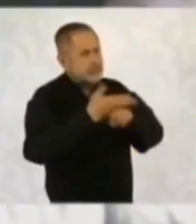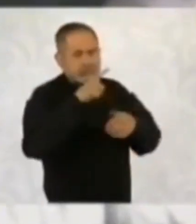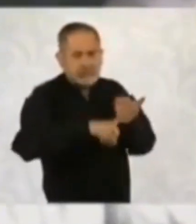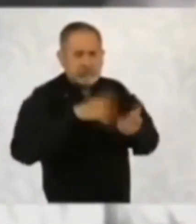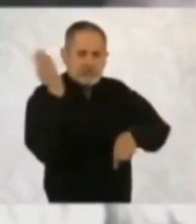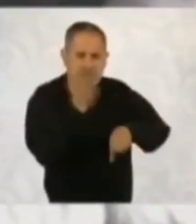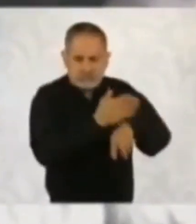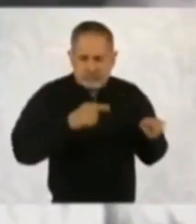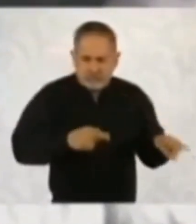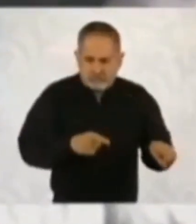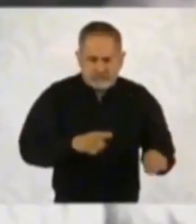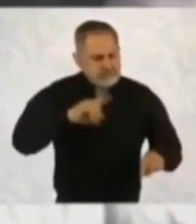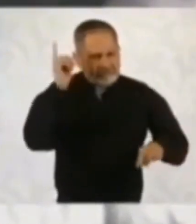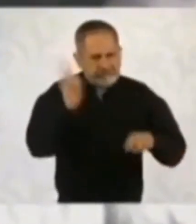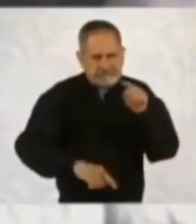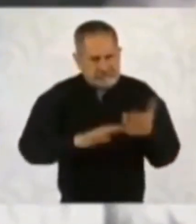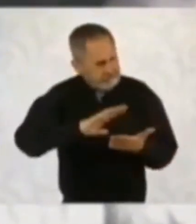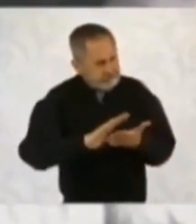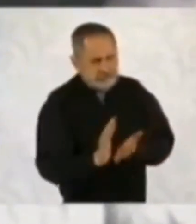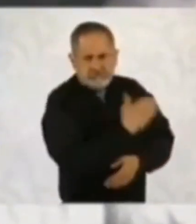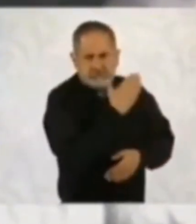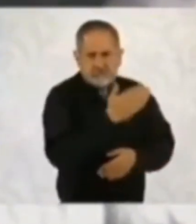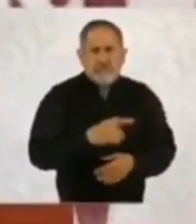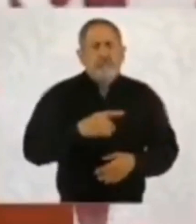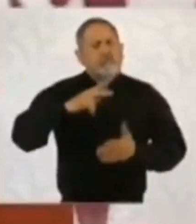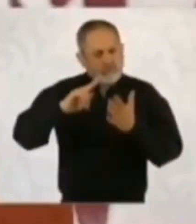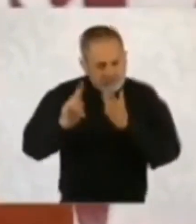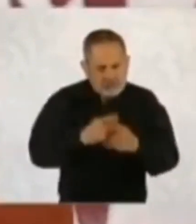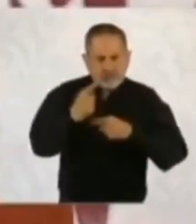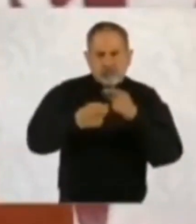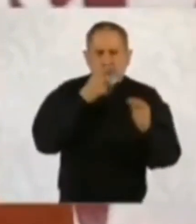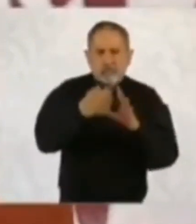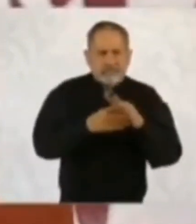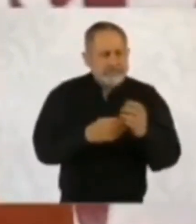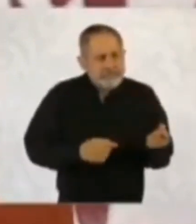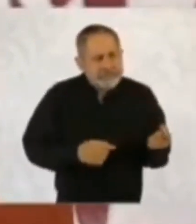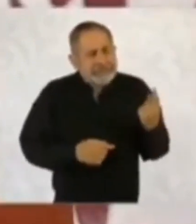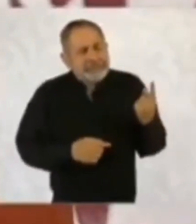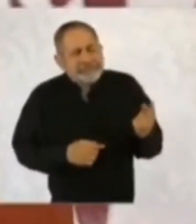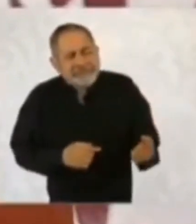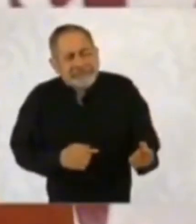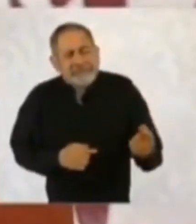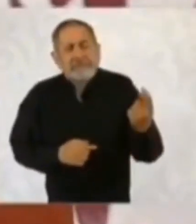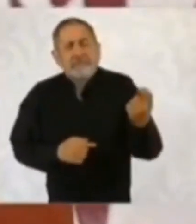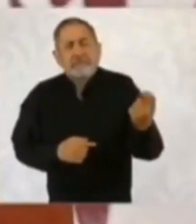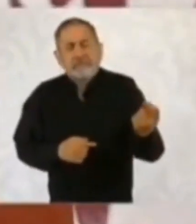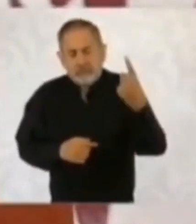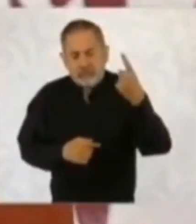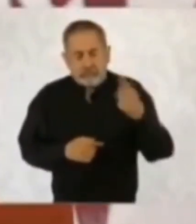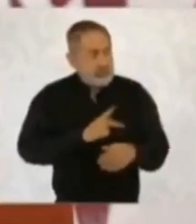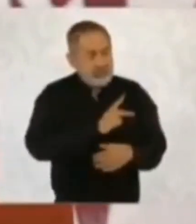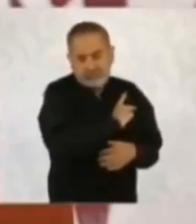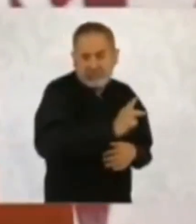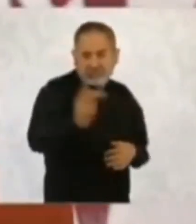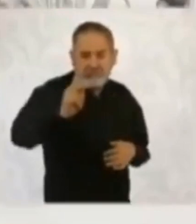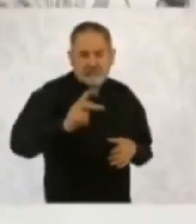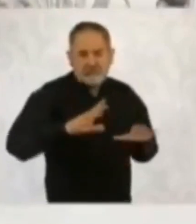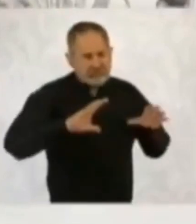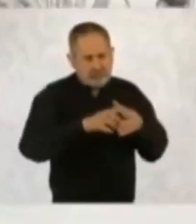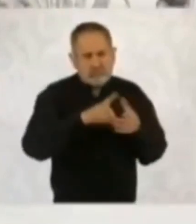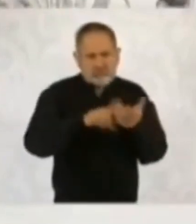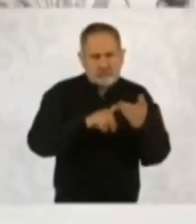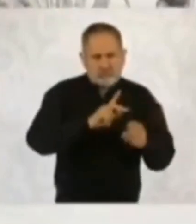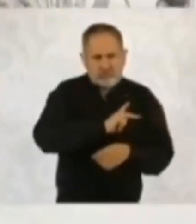penal. Eso se acabó. Pero volvemos a lo mismo, son casos específicos, no es todo el